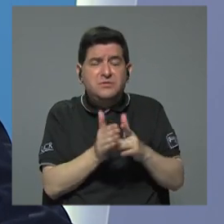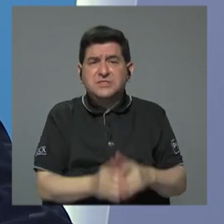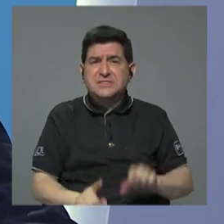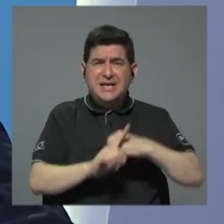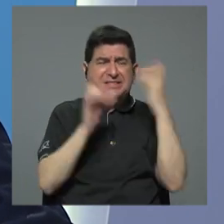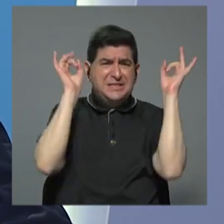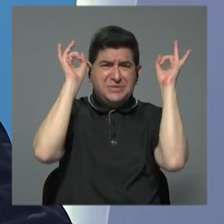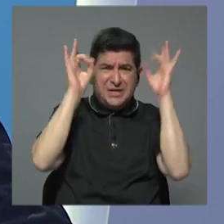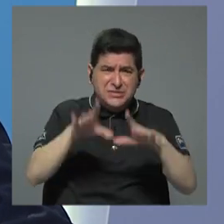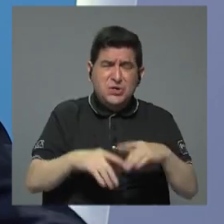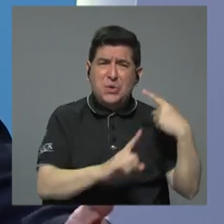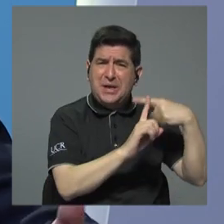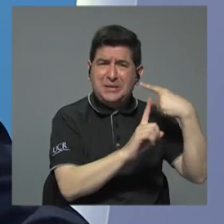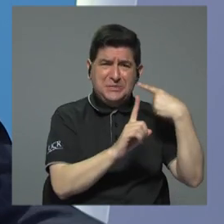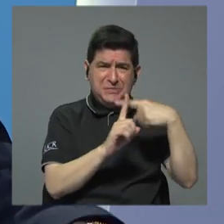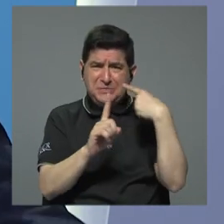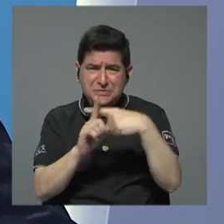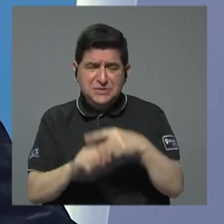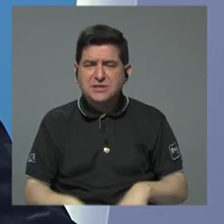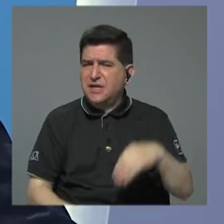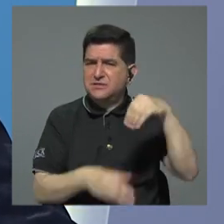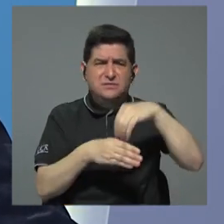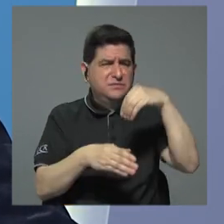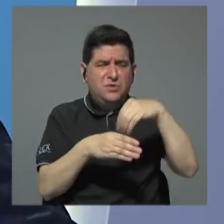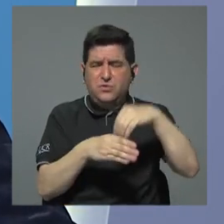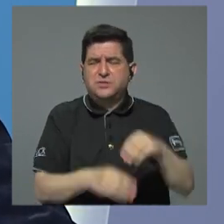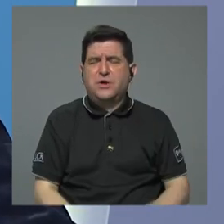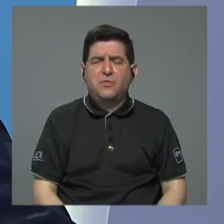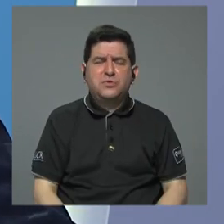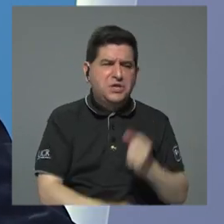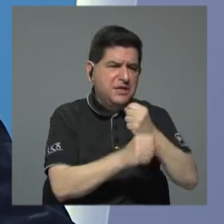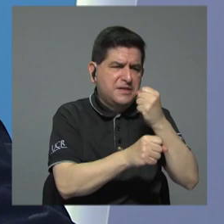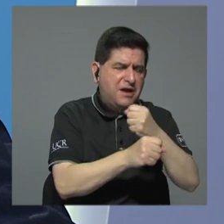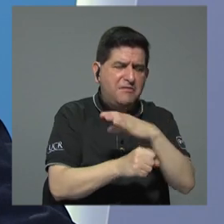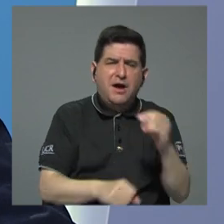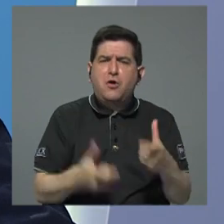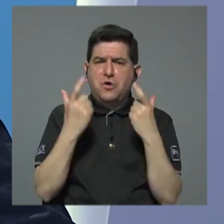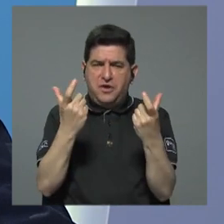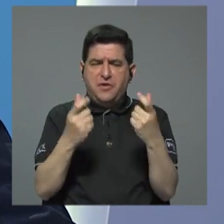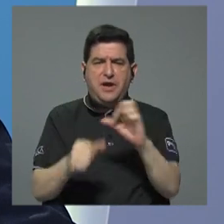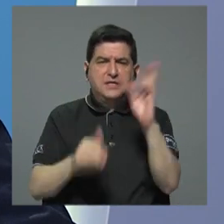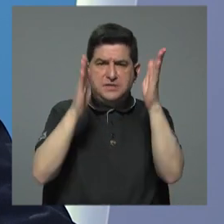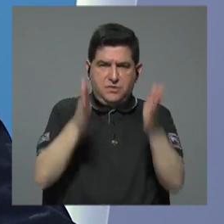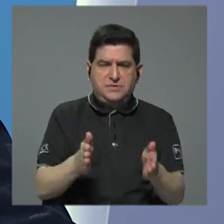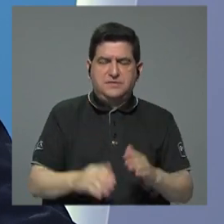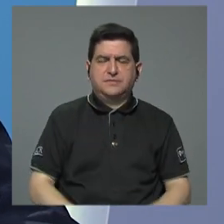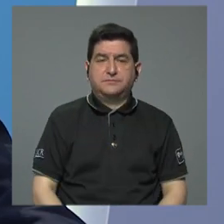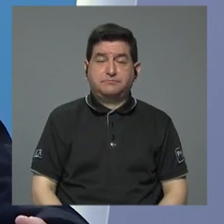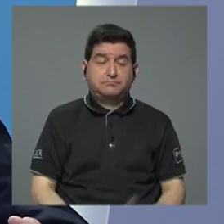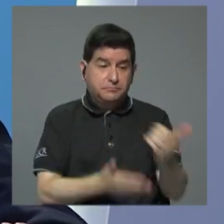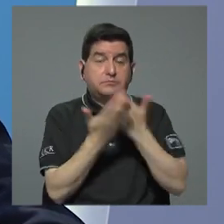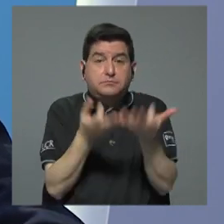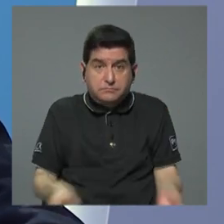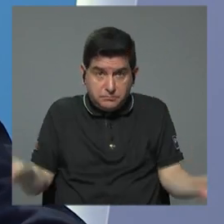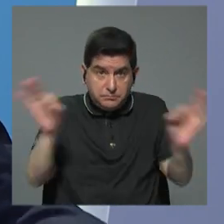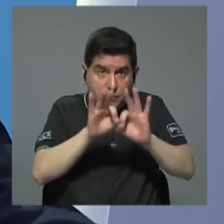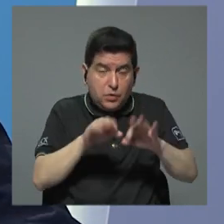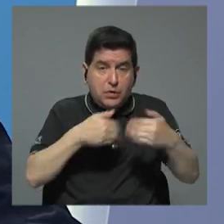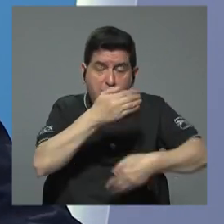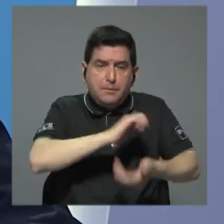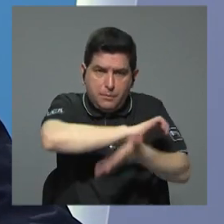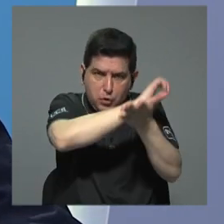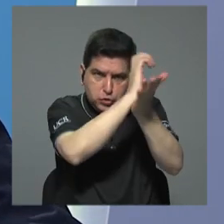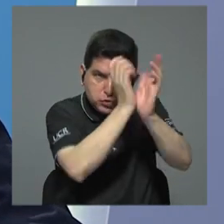tragedia ambiental en Cruzitas, en lugar de aportar riquezas y empleo para los costarricenses. Porque son recursos importantes en la